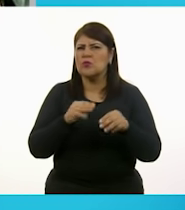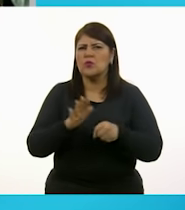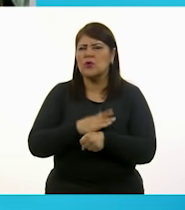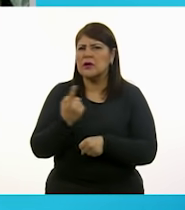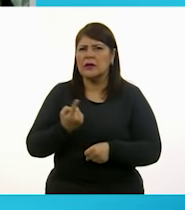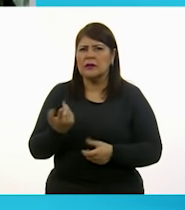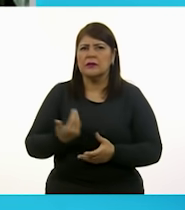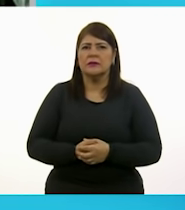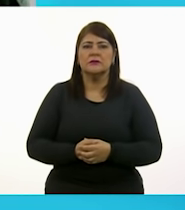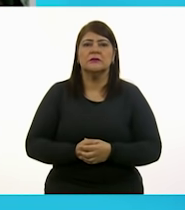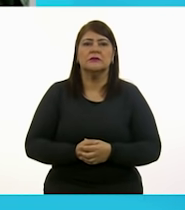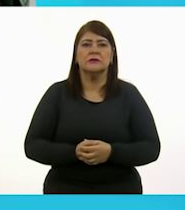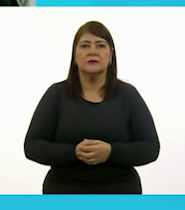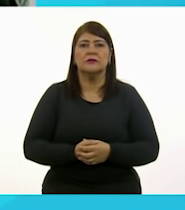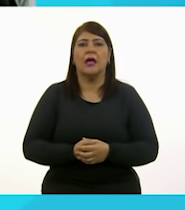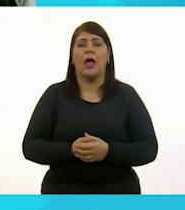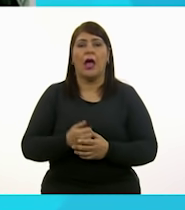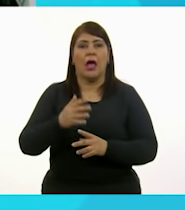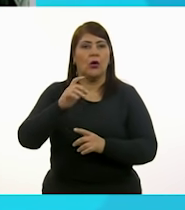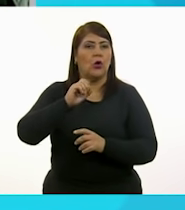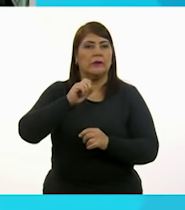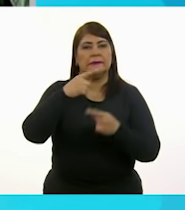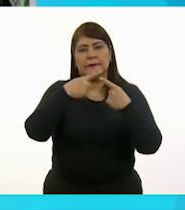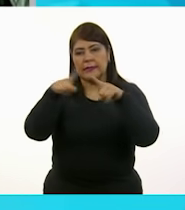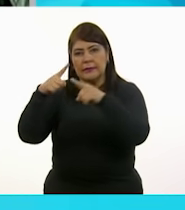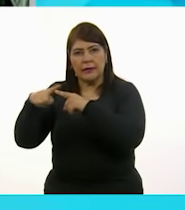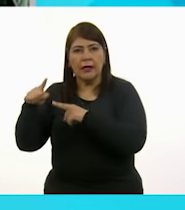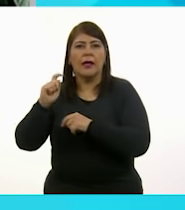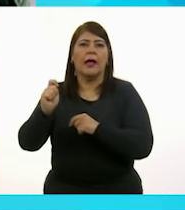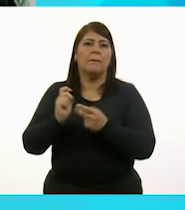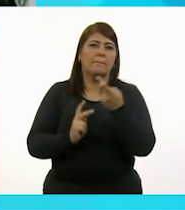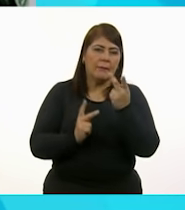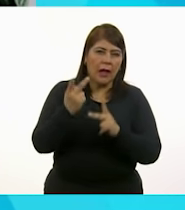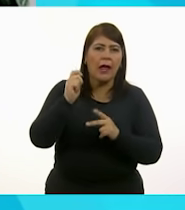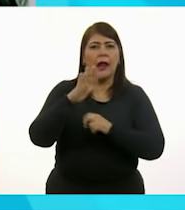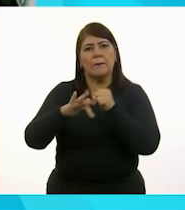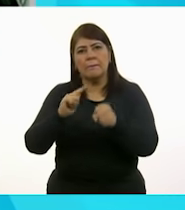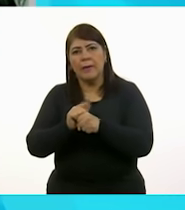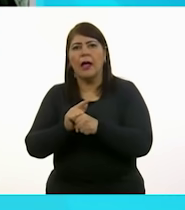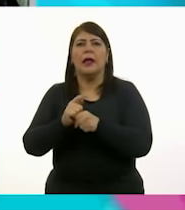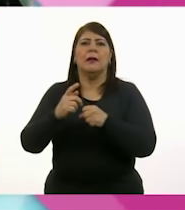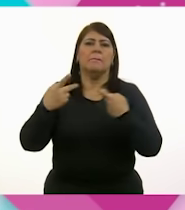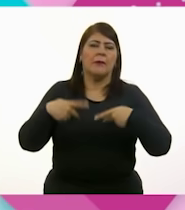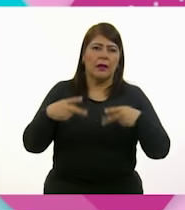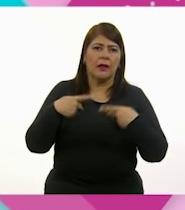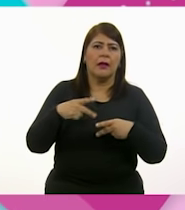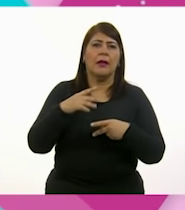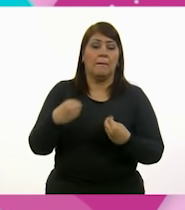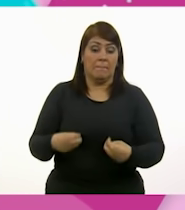Porque todo ser vivo tiene que moverse para poder sobrevivir